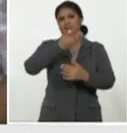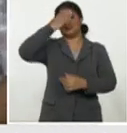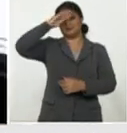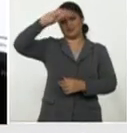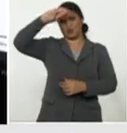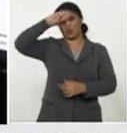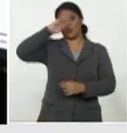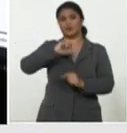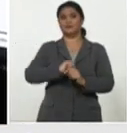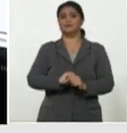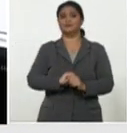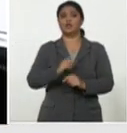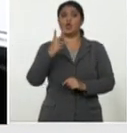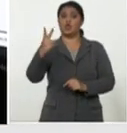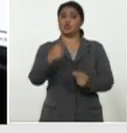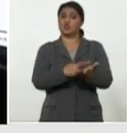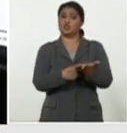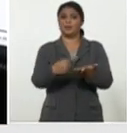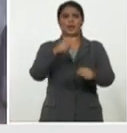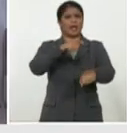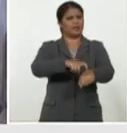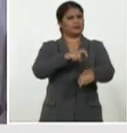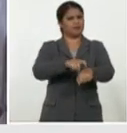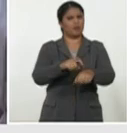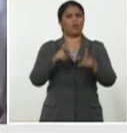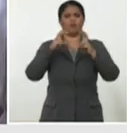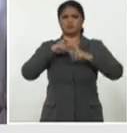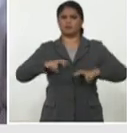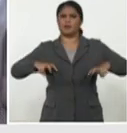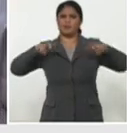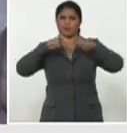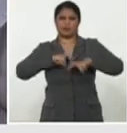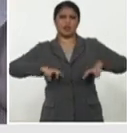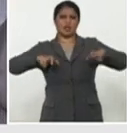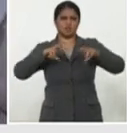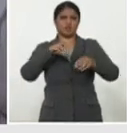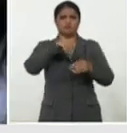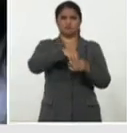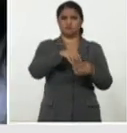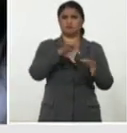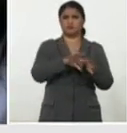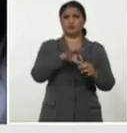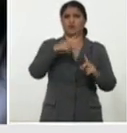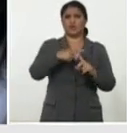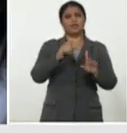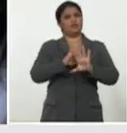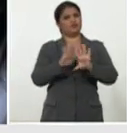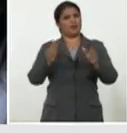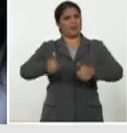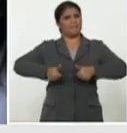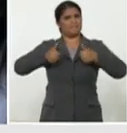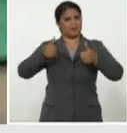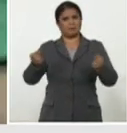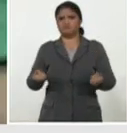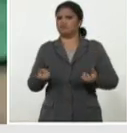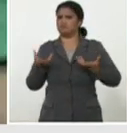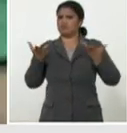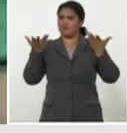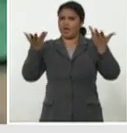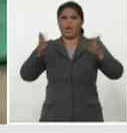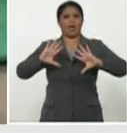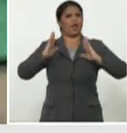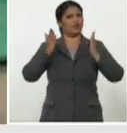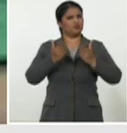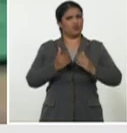el inicio del estudio en Guantánamo y ya se vislumbra satisfacción en un ejercicio clínico para evaluar la eficacia del candidato vacunal y